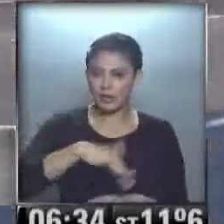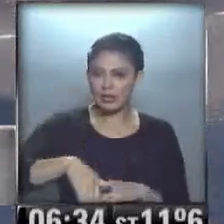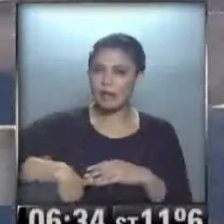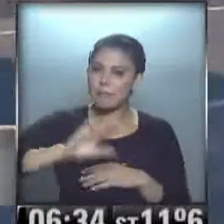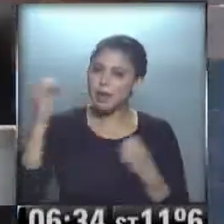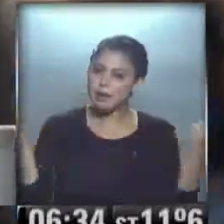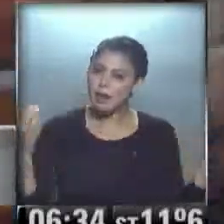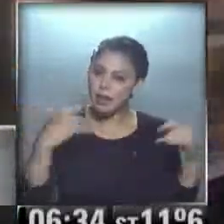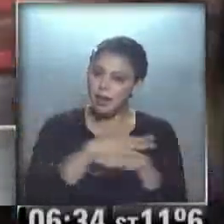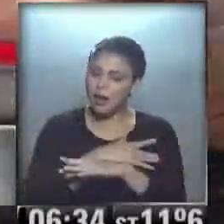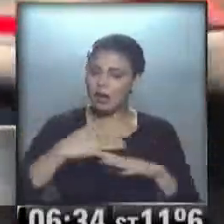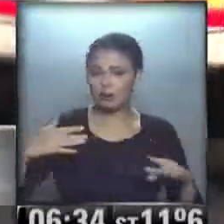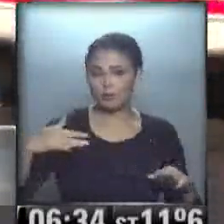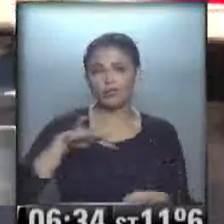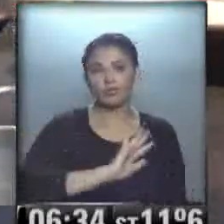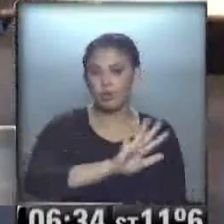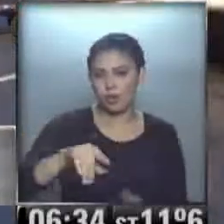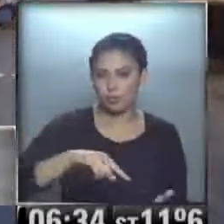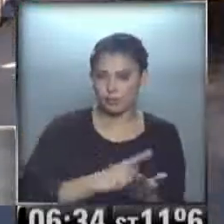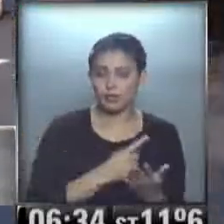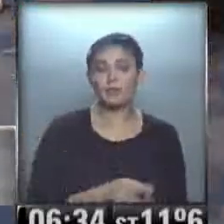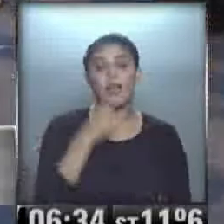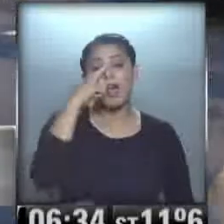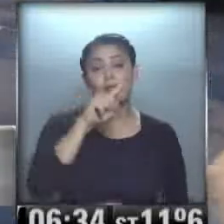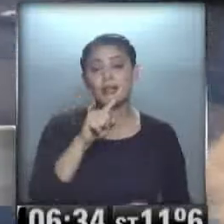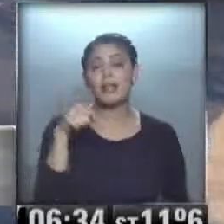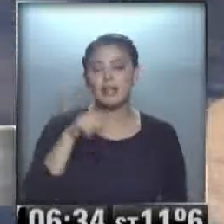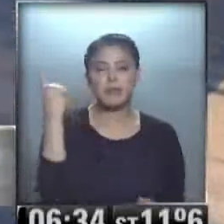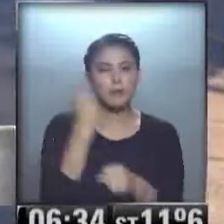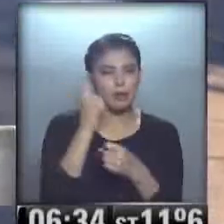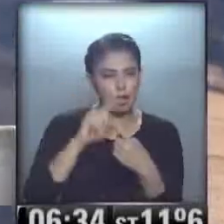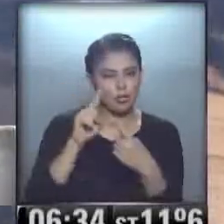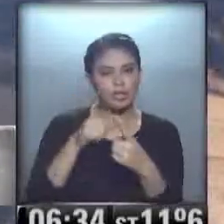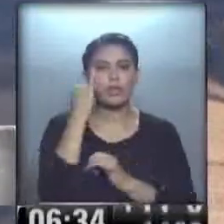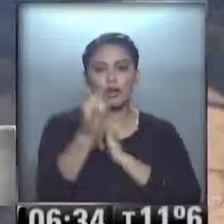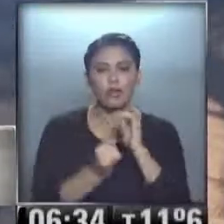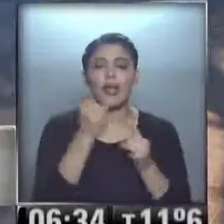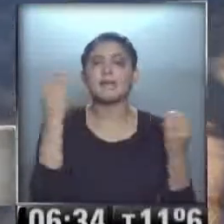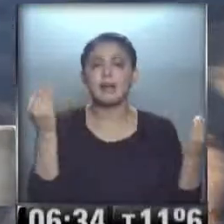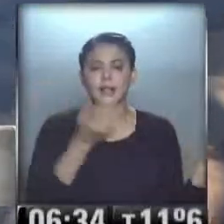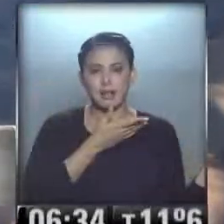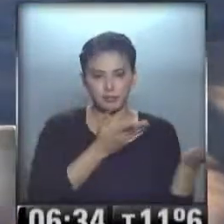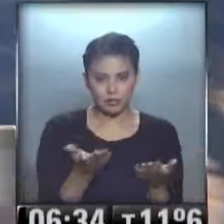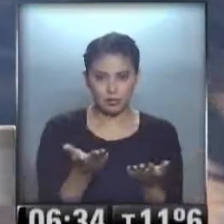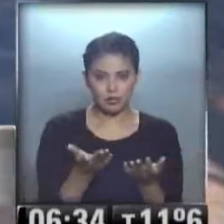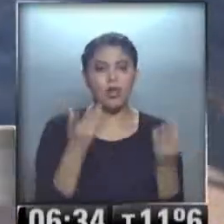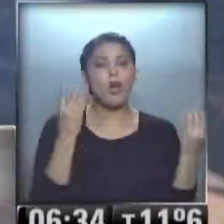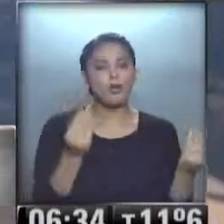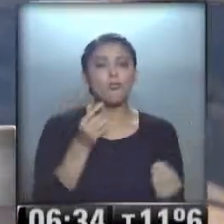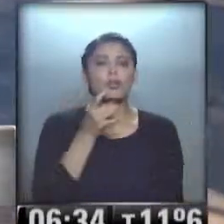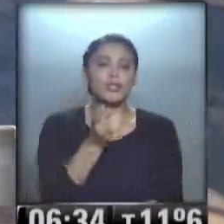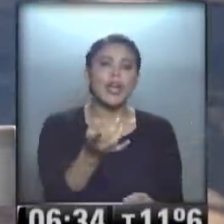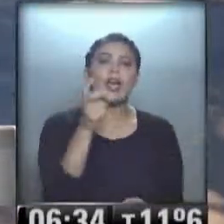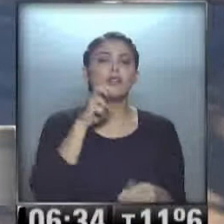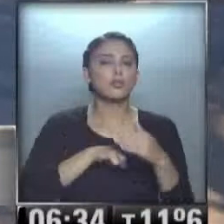semana el tránsito hacia el área central. Para concluir este primer contacto, vamos a ver qué está pasando con los servicios, cómo funcionan trenes,